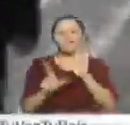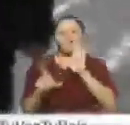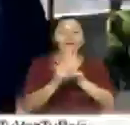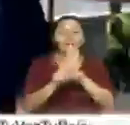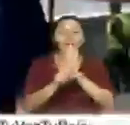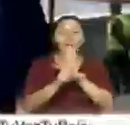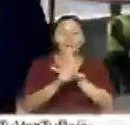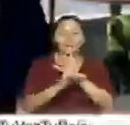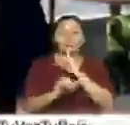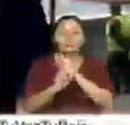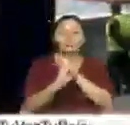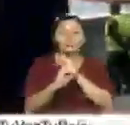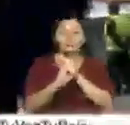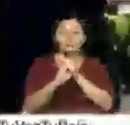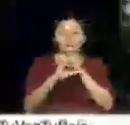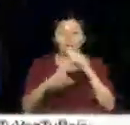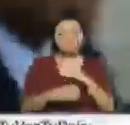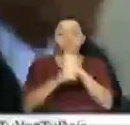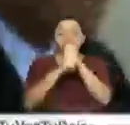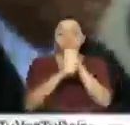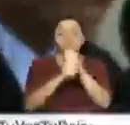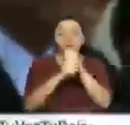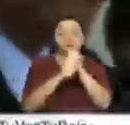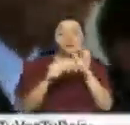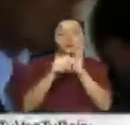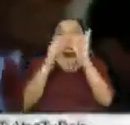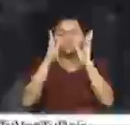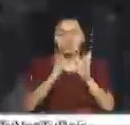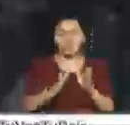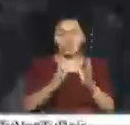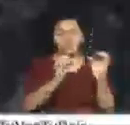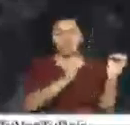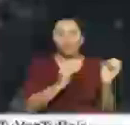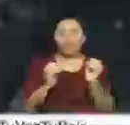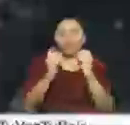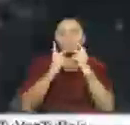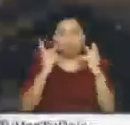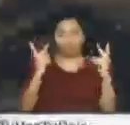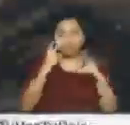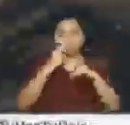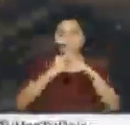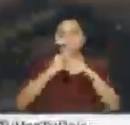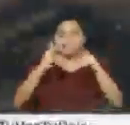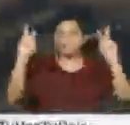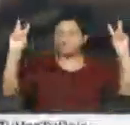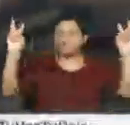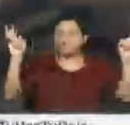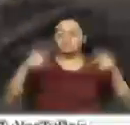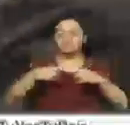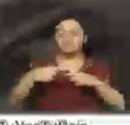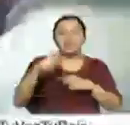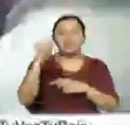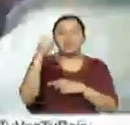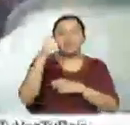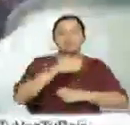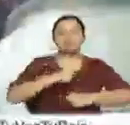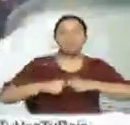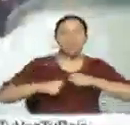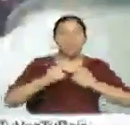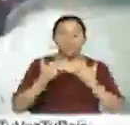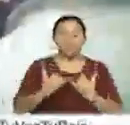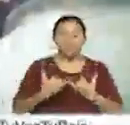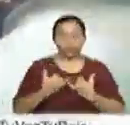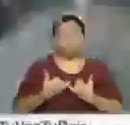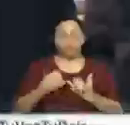de Entidades de Seguridad Ciudadana y Orden Público, que entrará a segundo y definitivo debate este miércoles 10 de mayo en el Pleno de la Asamblea